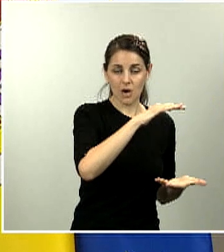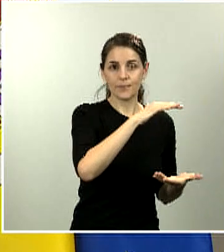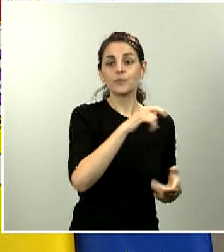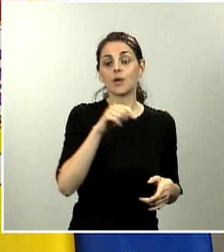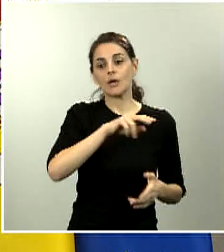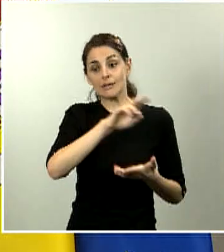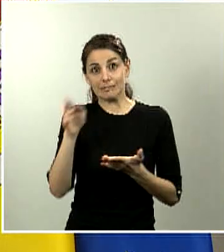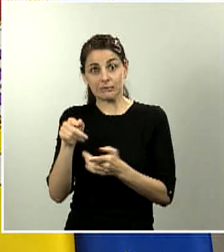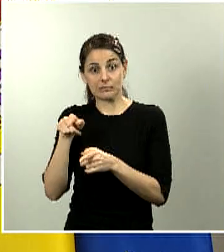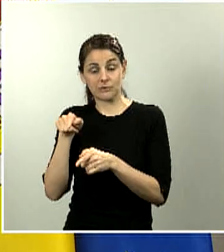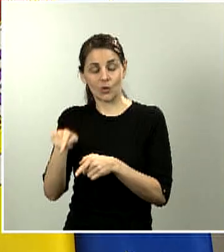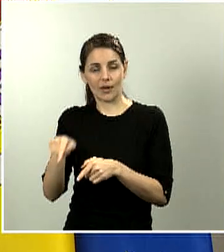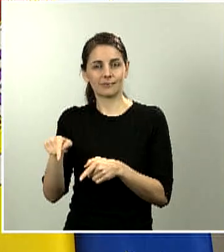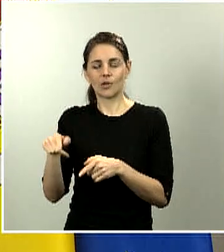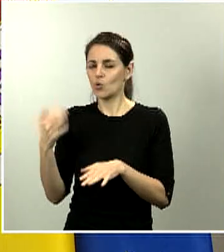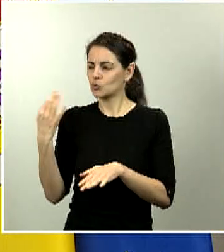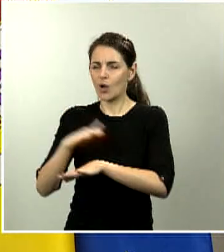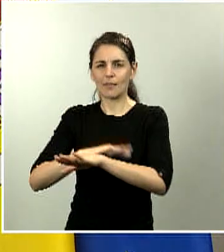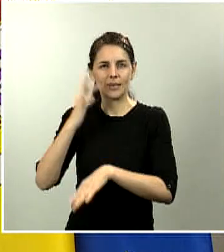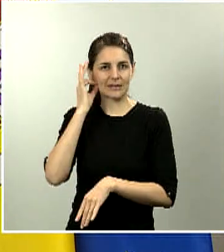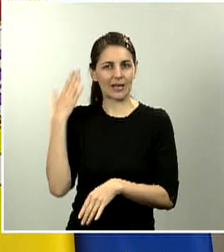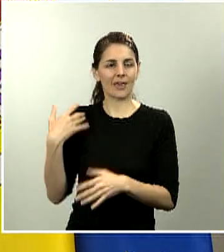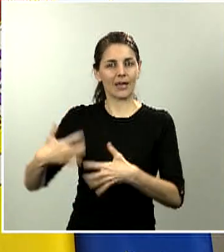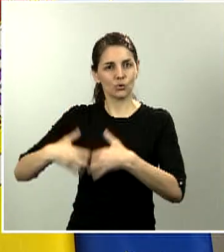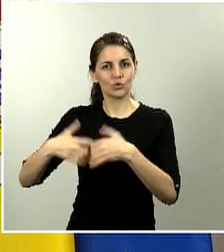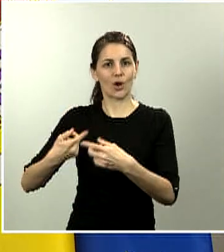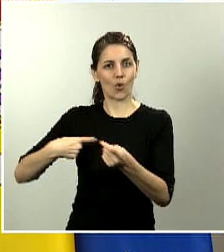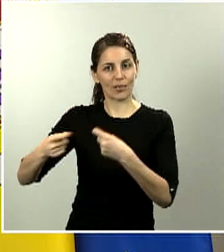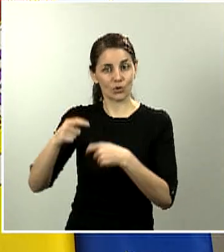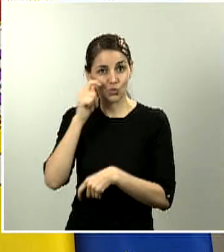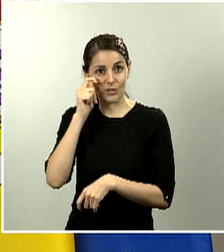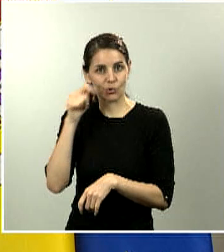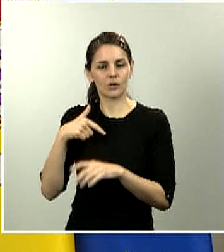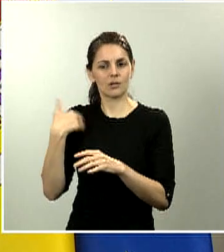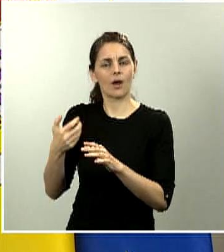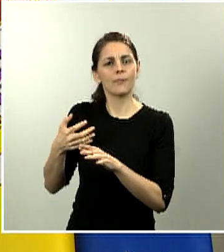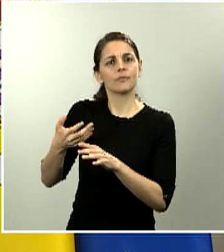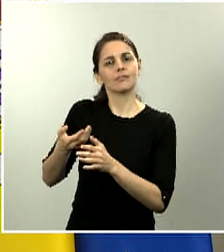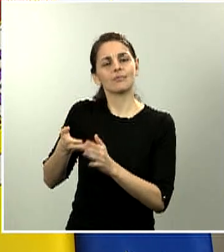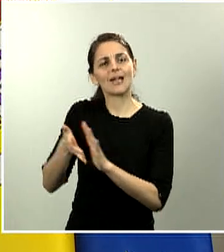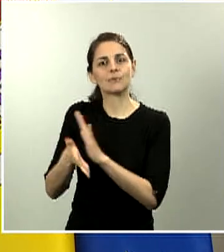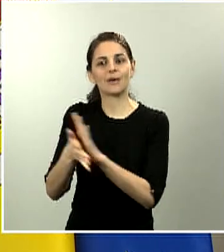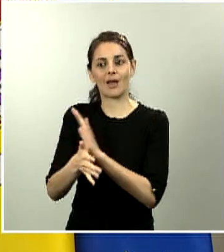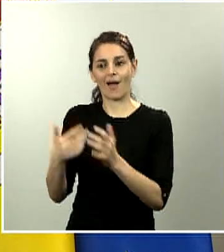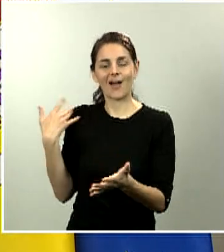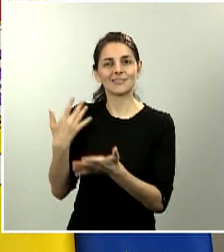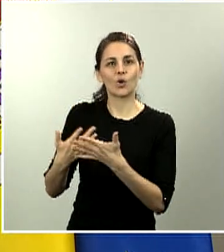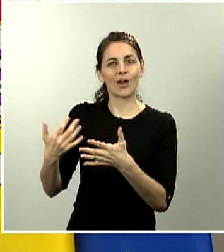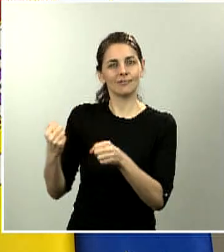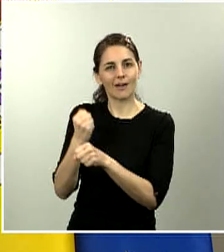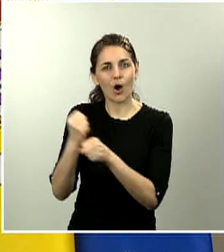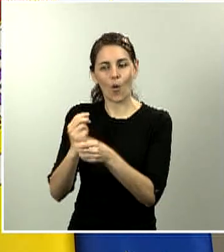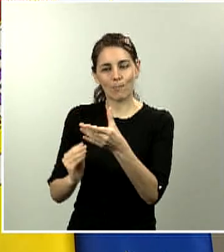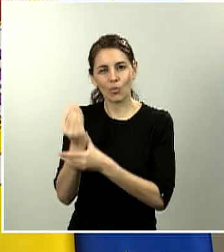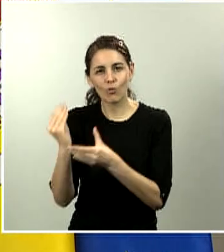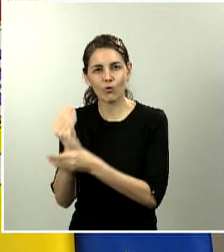Industria, Comercio y Turismo informó de las recientes labores, trabajos, avances en materia de activación